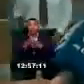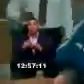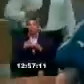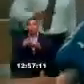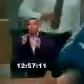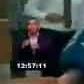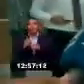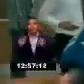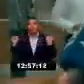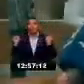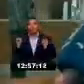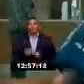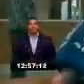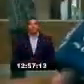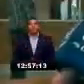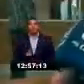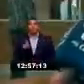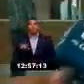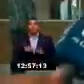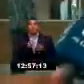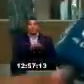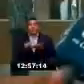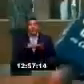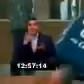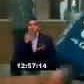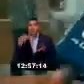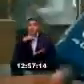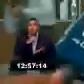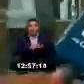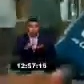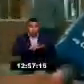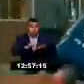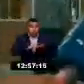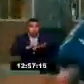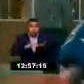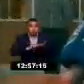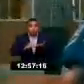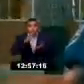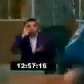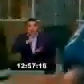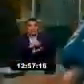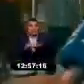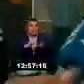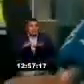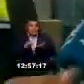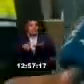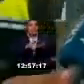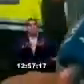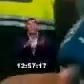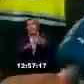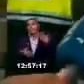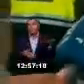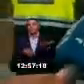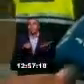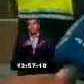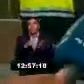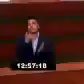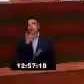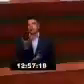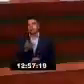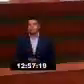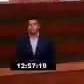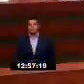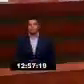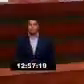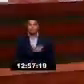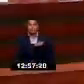Un parte que viene a la carrera, que no reúne todos los elementos que debería tenerlo, como son elementos de convicción de cargo.